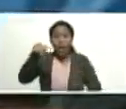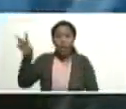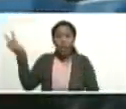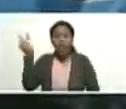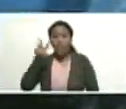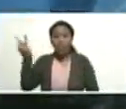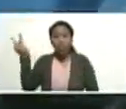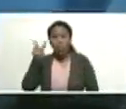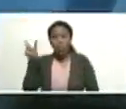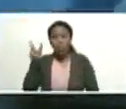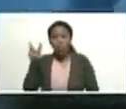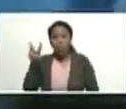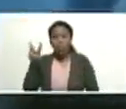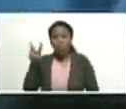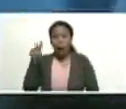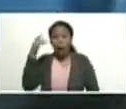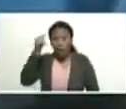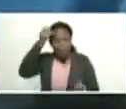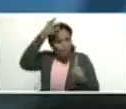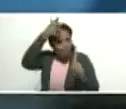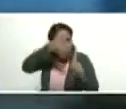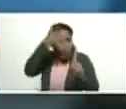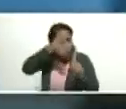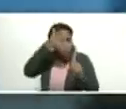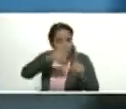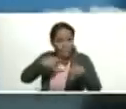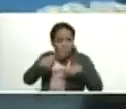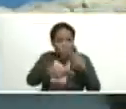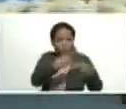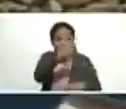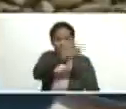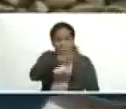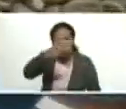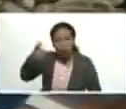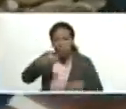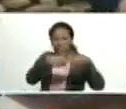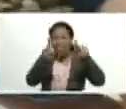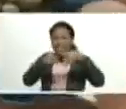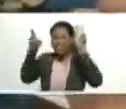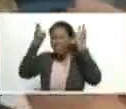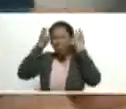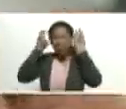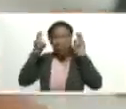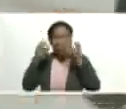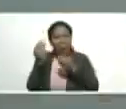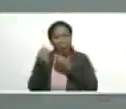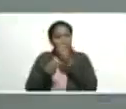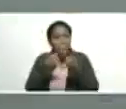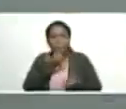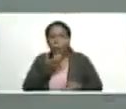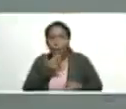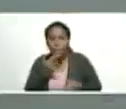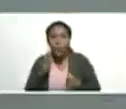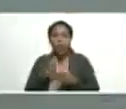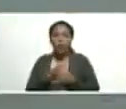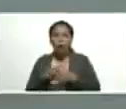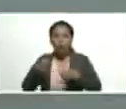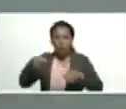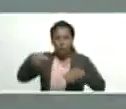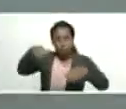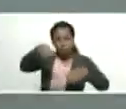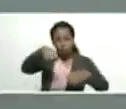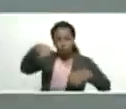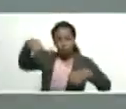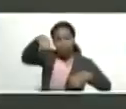dar capacitación a todos los productores en distintas áreas como barismo,